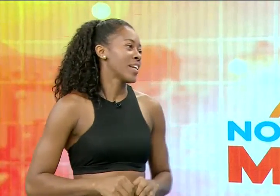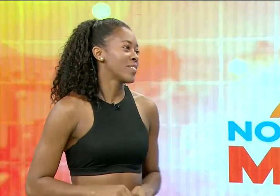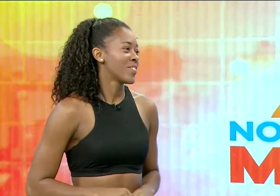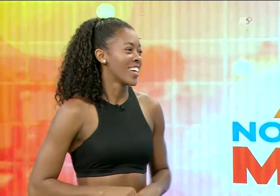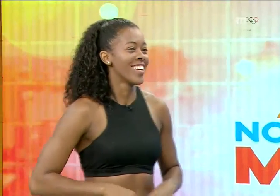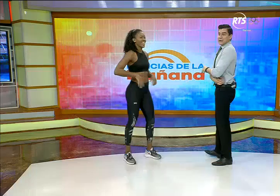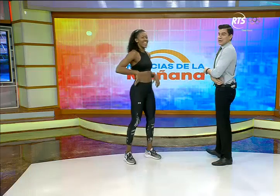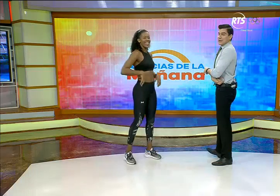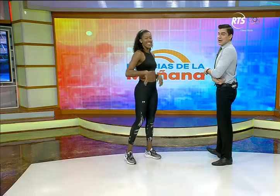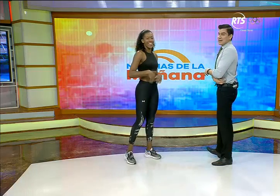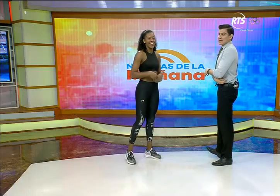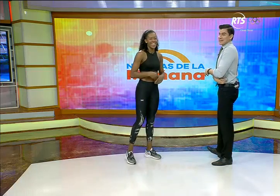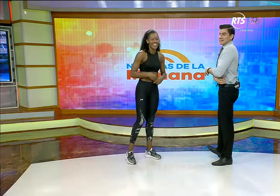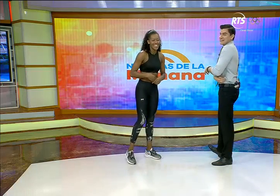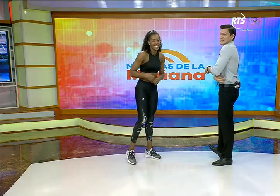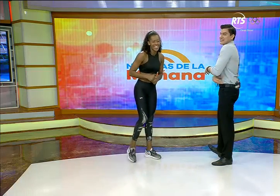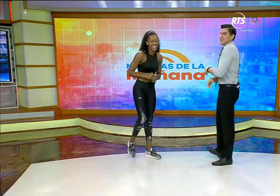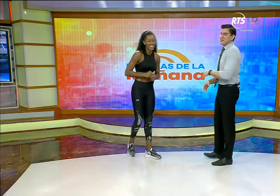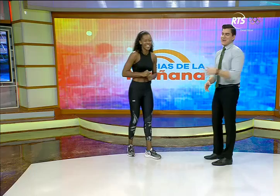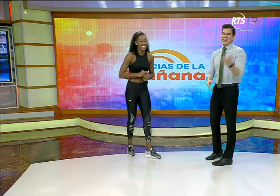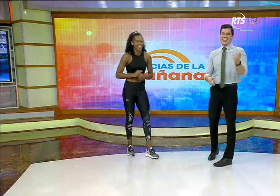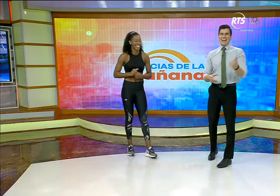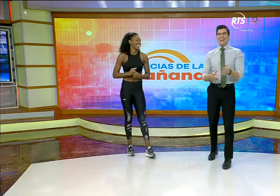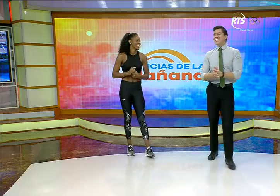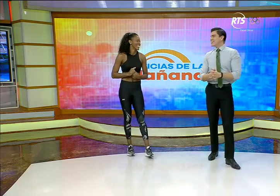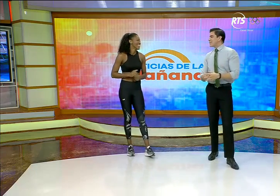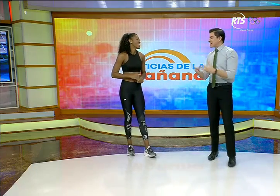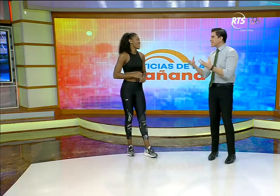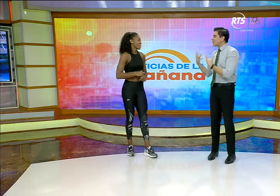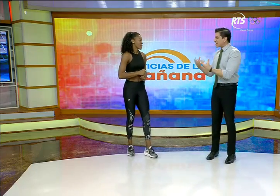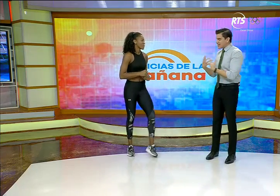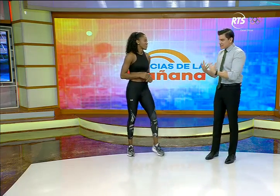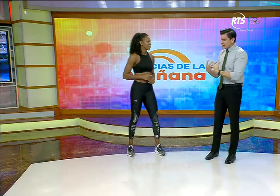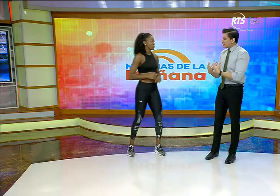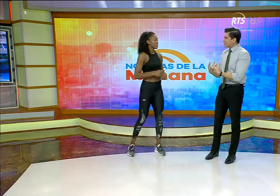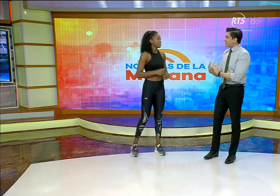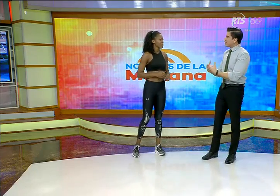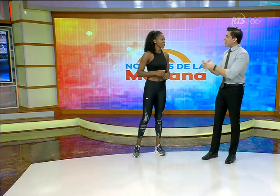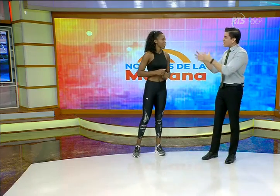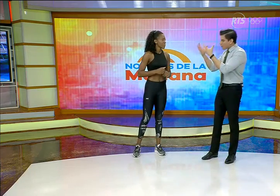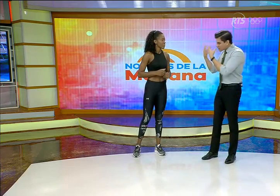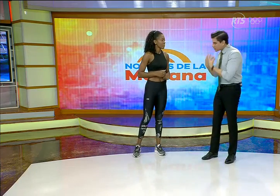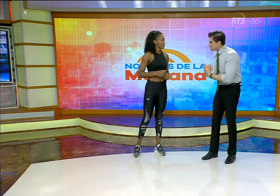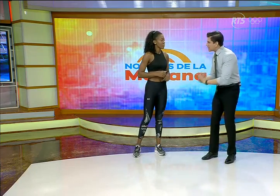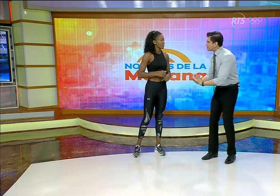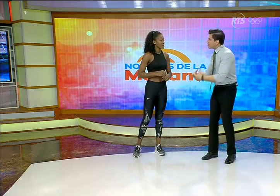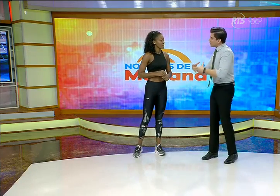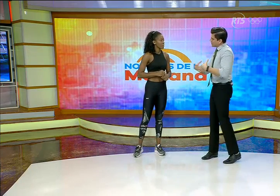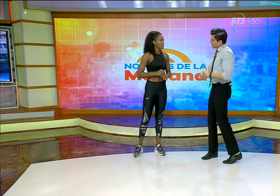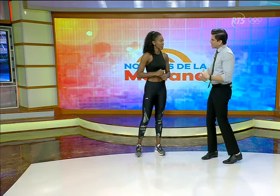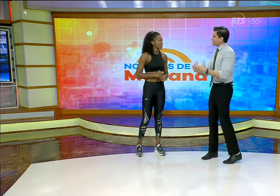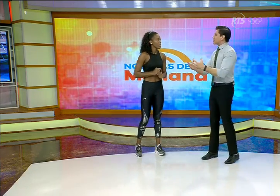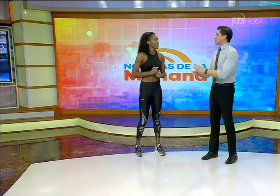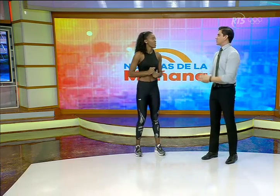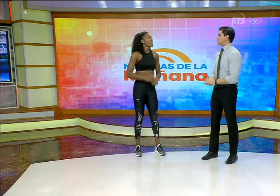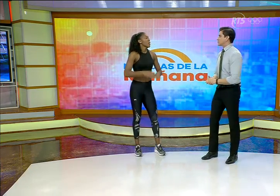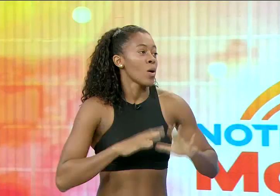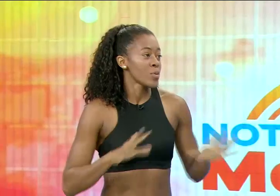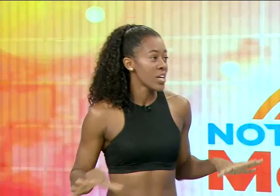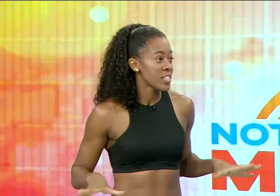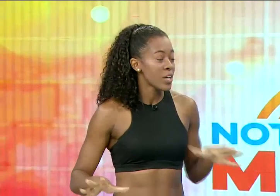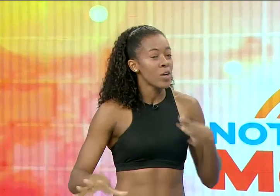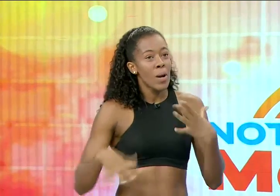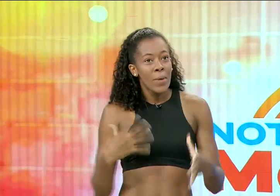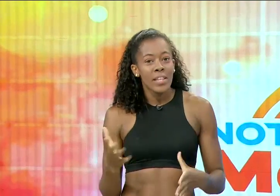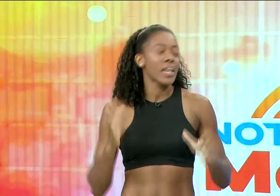Uy, nosotros tenemos aquí bastantísimo, pero bueno. Cuéntanos qué nos trae el día de hoy en cuanto a entrenamiento y poder bajar esos rollitos. Como ustedes